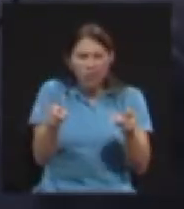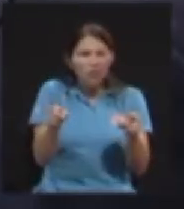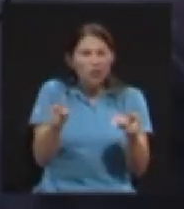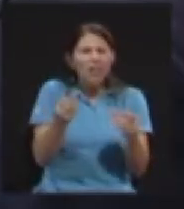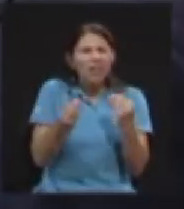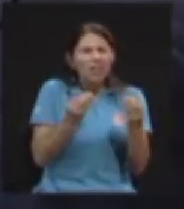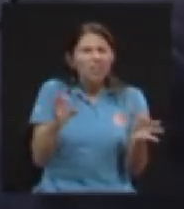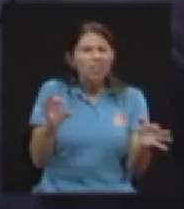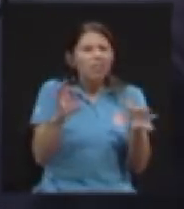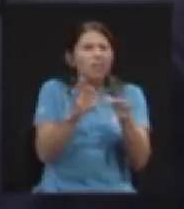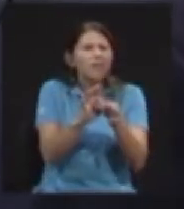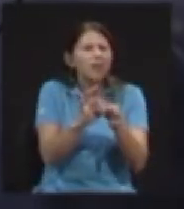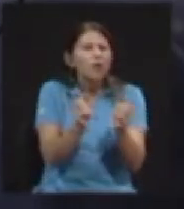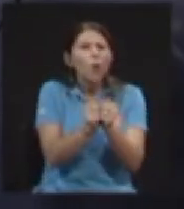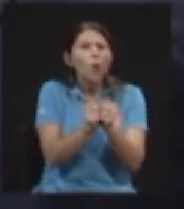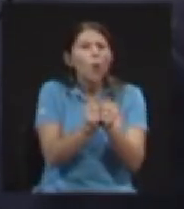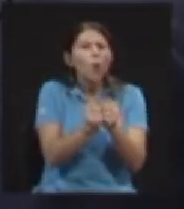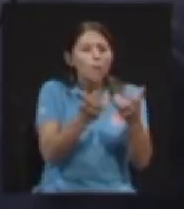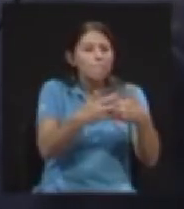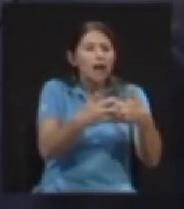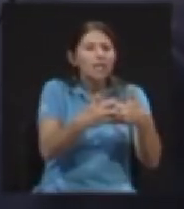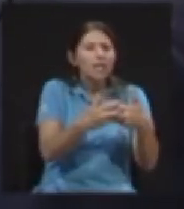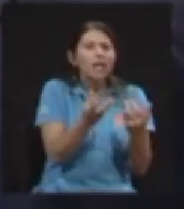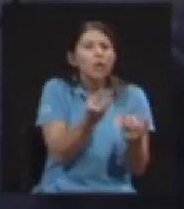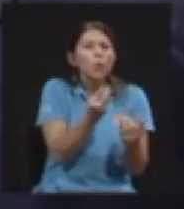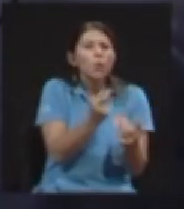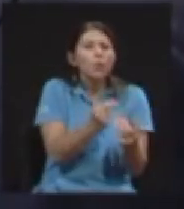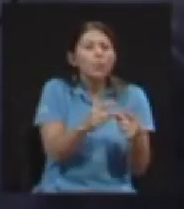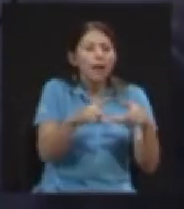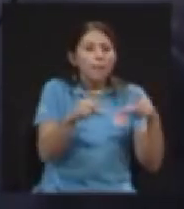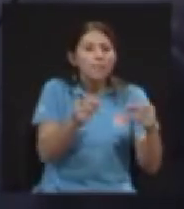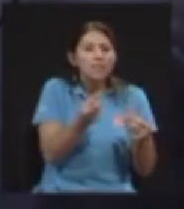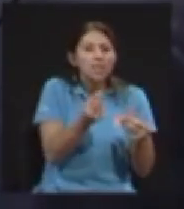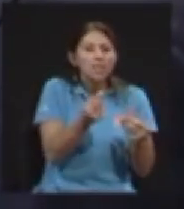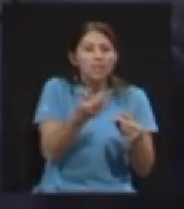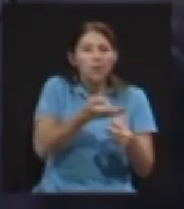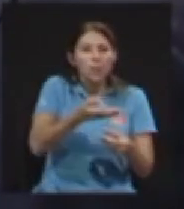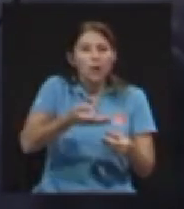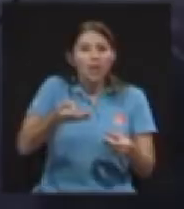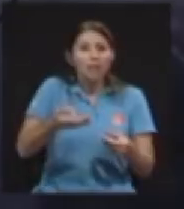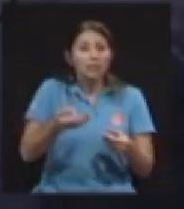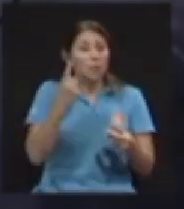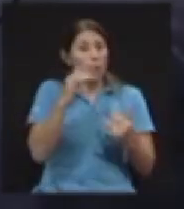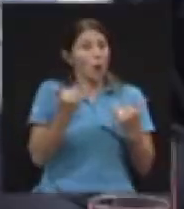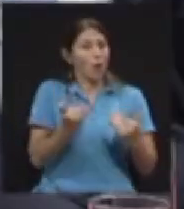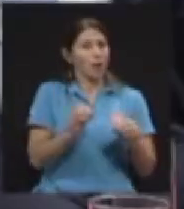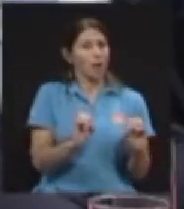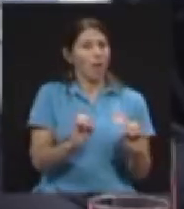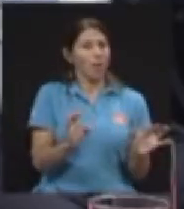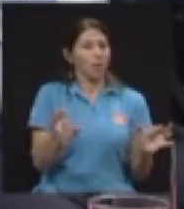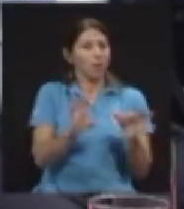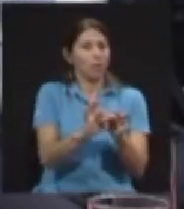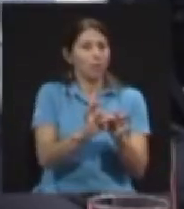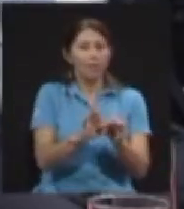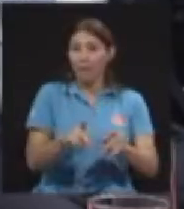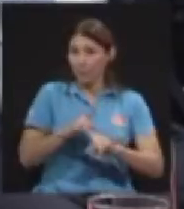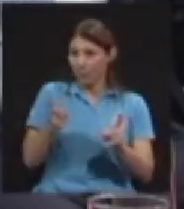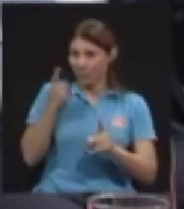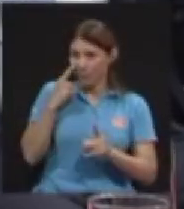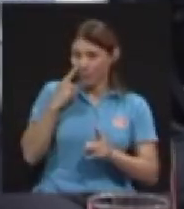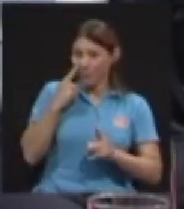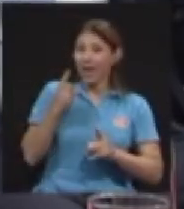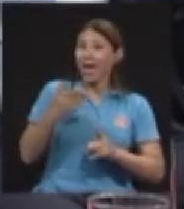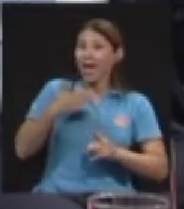máquina contadora de monedas y billetes? Pues de momento nada, pero la misma línea de la misma estructura de pensamiento. A mí me ha tocado